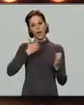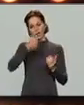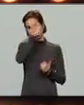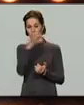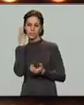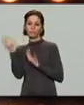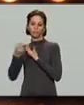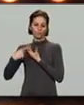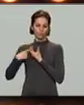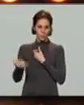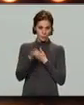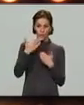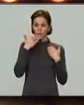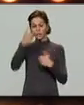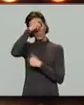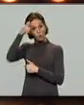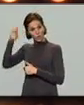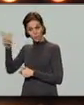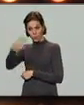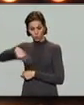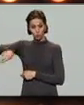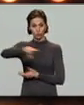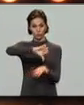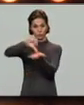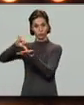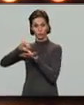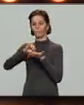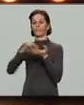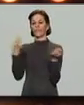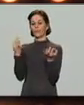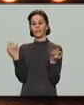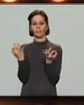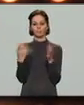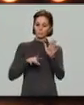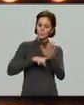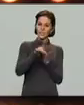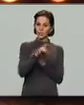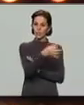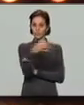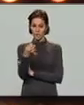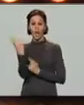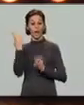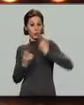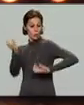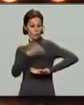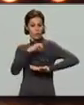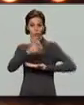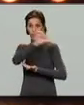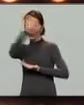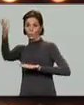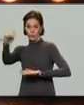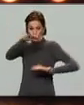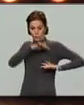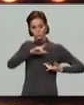y también a nivel comunitario. A través de nuestros municipios vamos a gestionar de una manera más